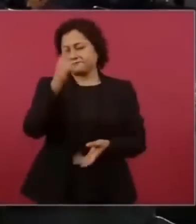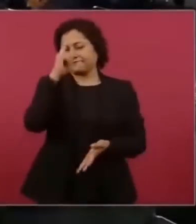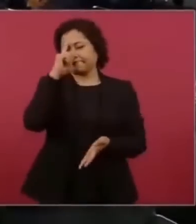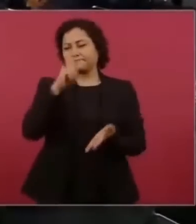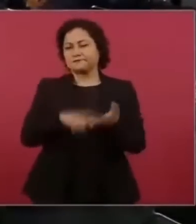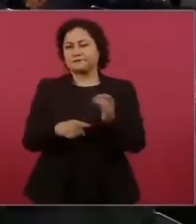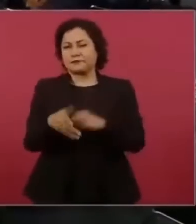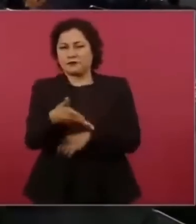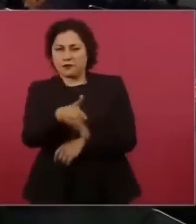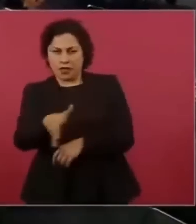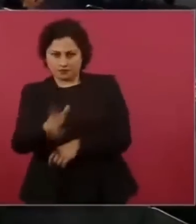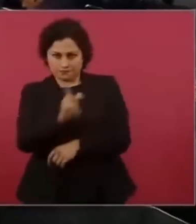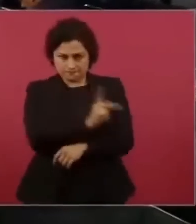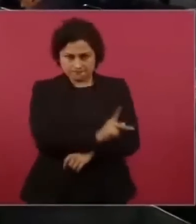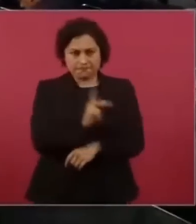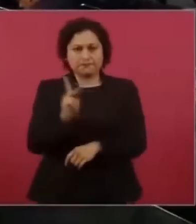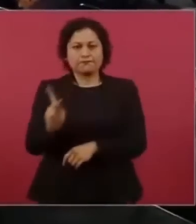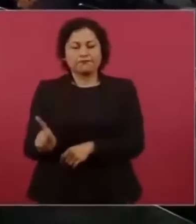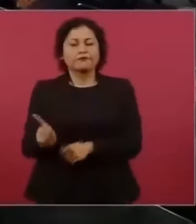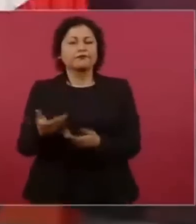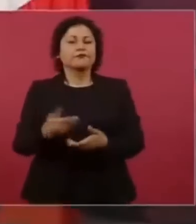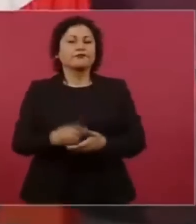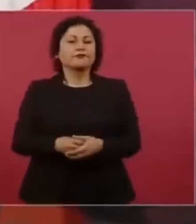hay unos